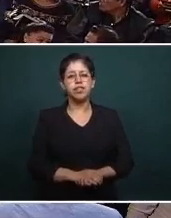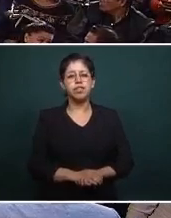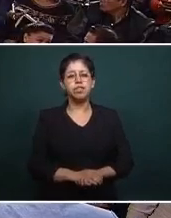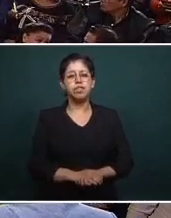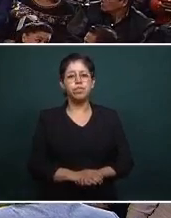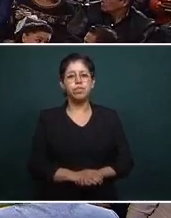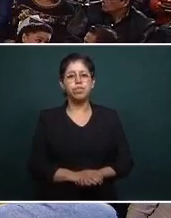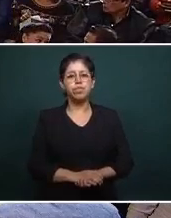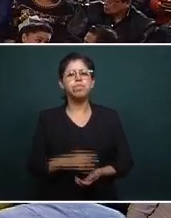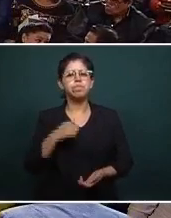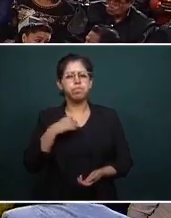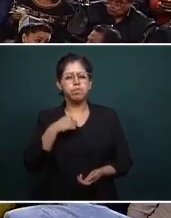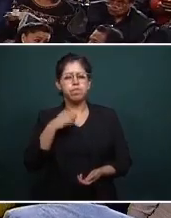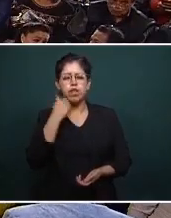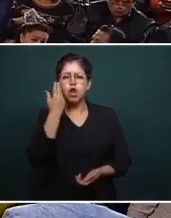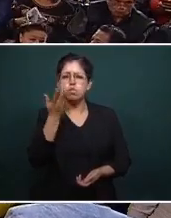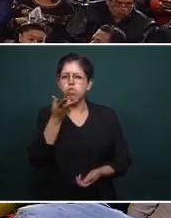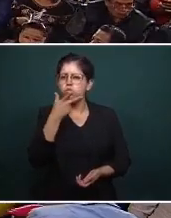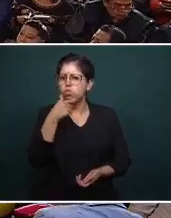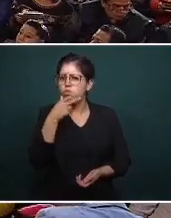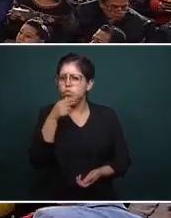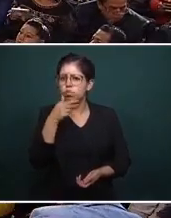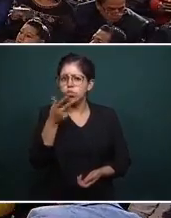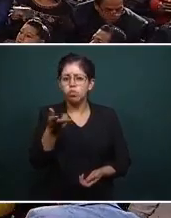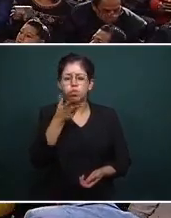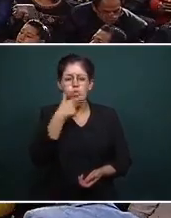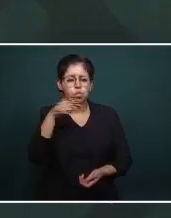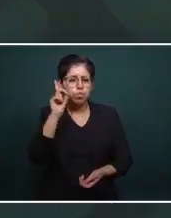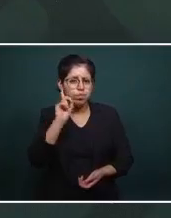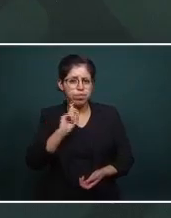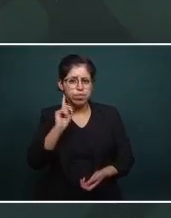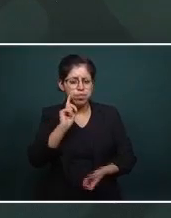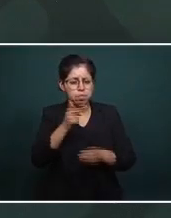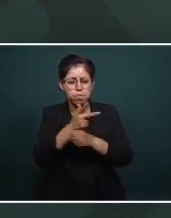un periodista, mujer, hombre,